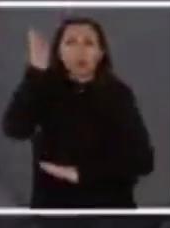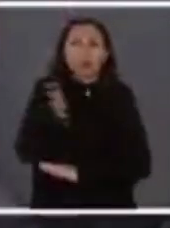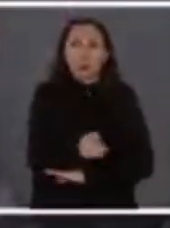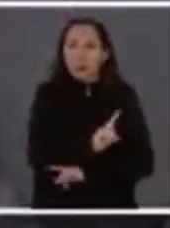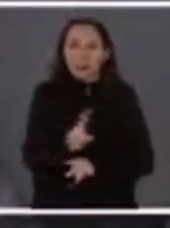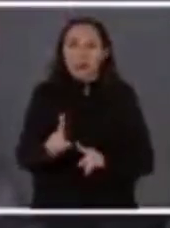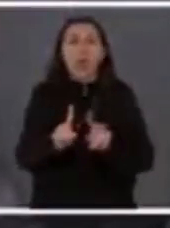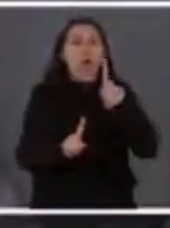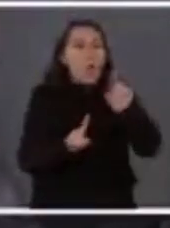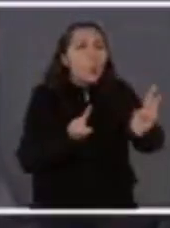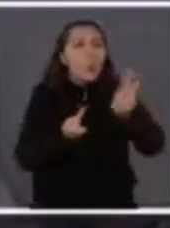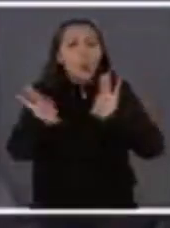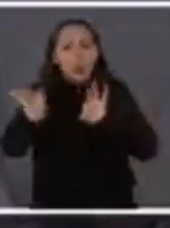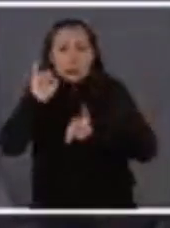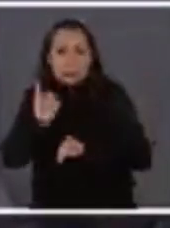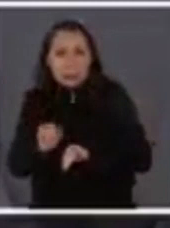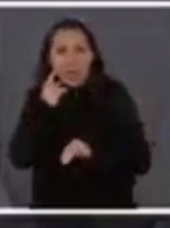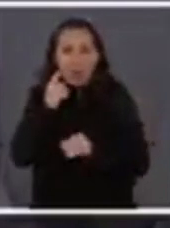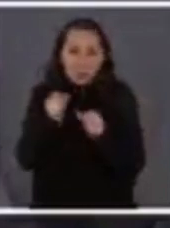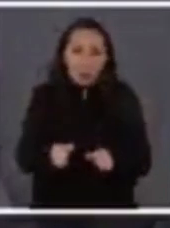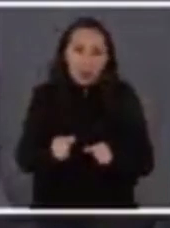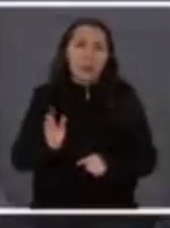para evitar que en lugares donde se pueda, se haga.